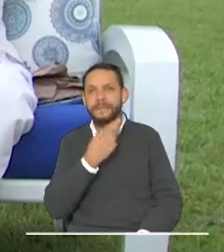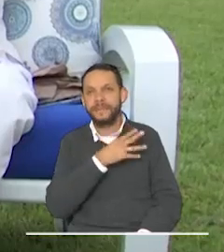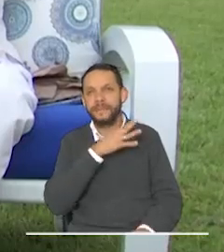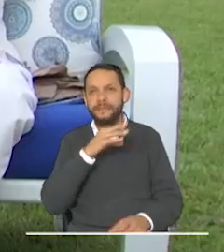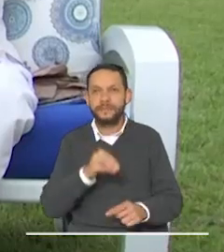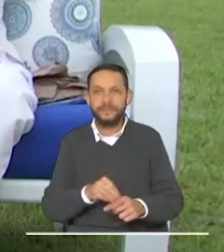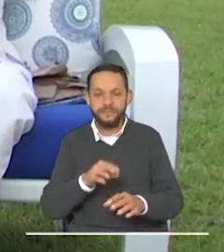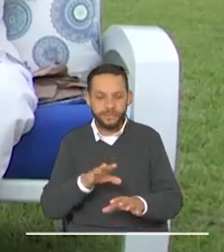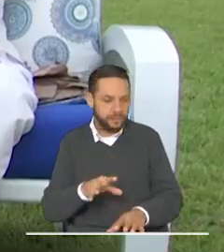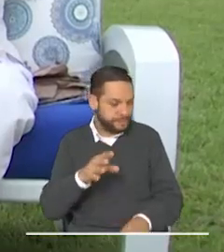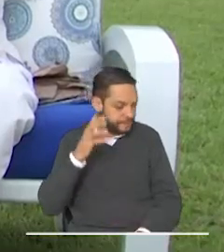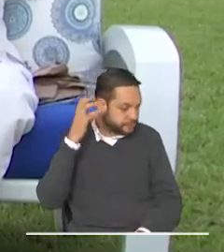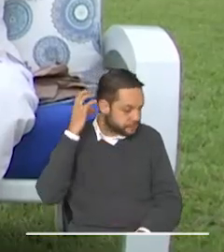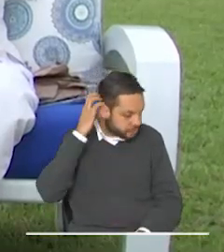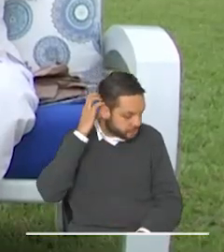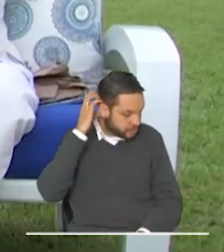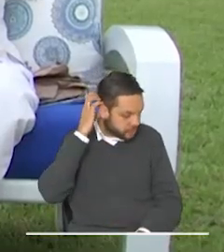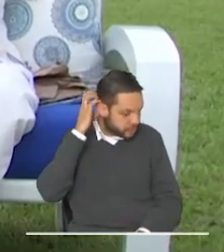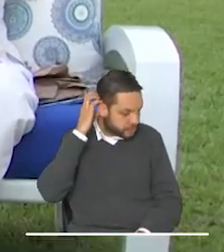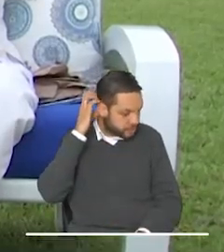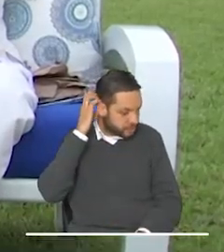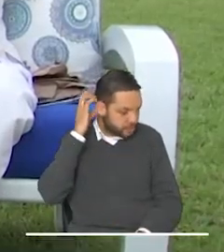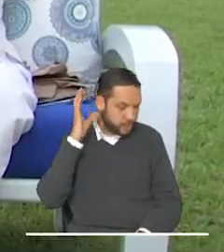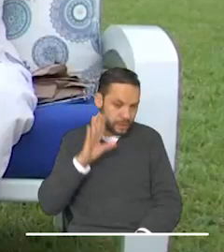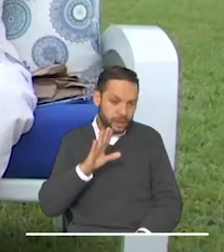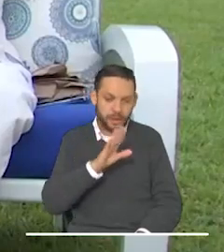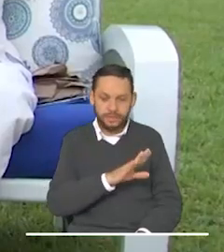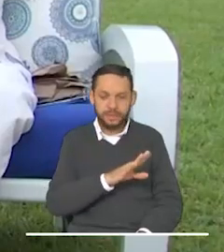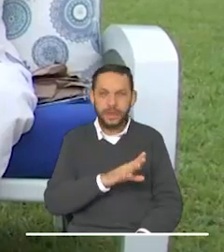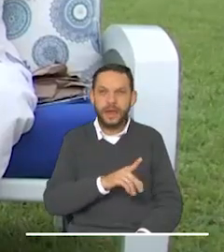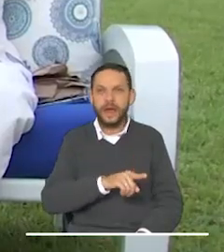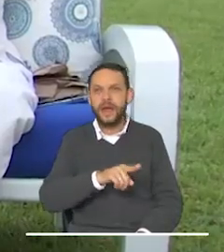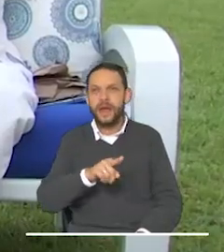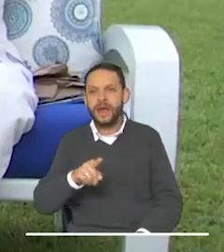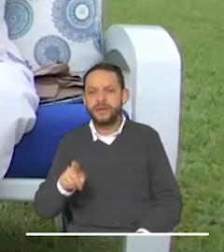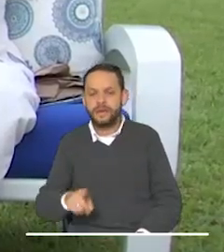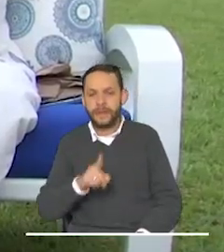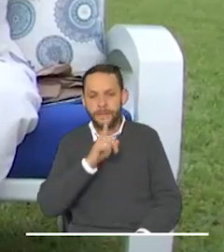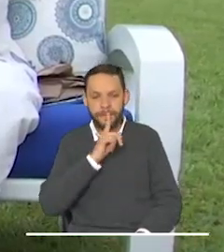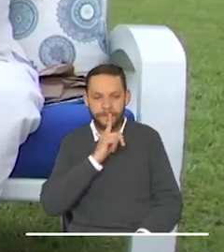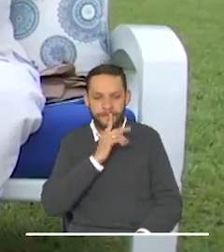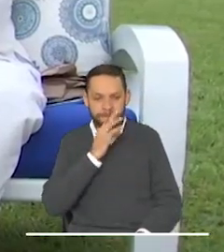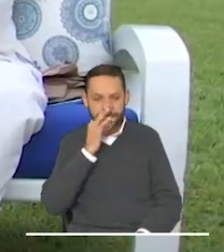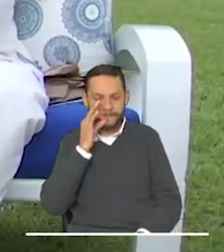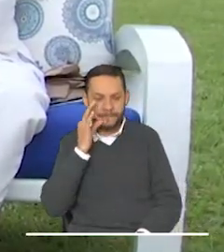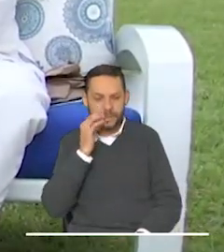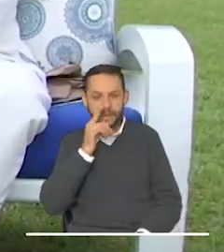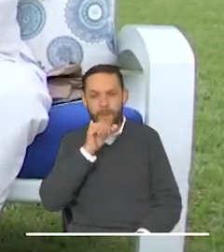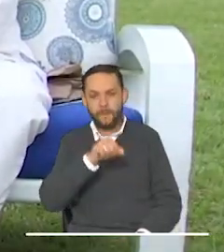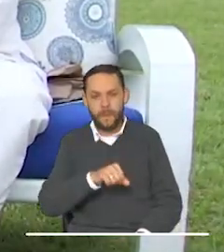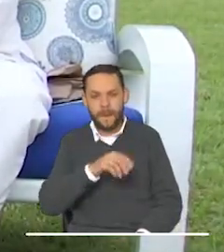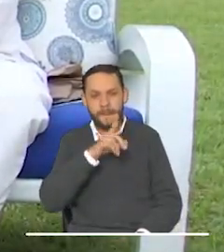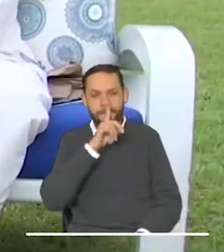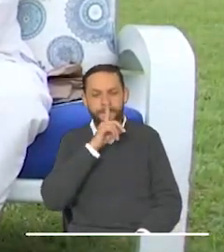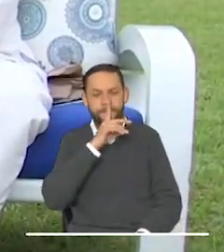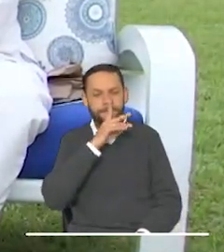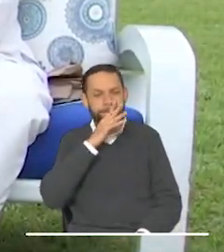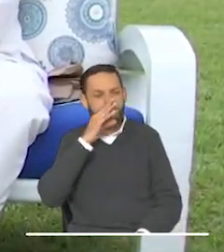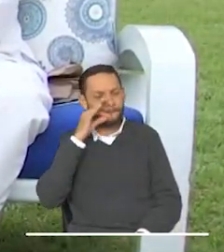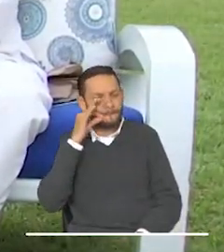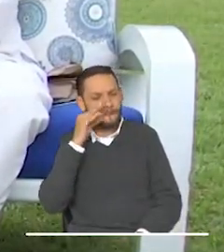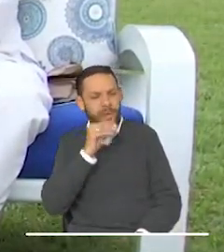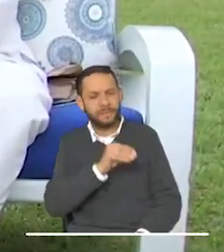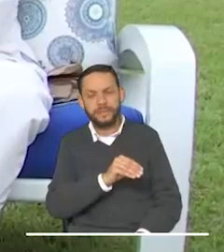psíquicamente y de manera muy particular y quizás muy secreta usted siempre guardó la posibilidad es más la guardó